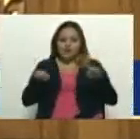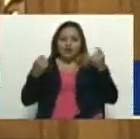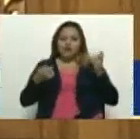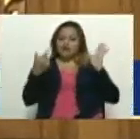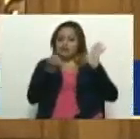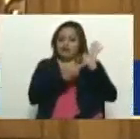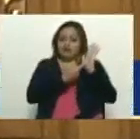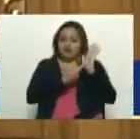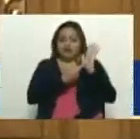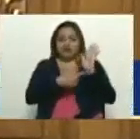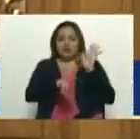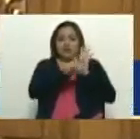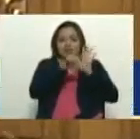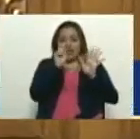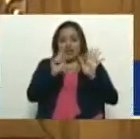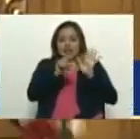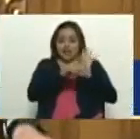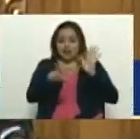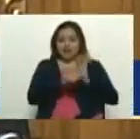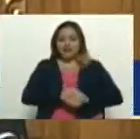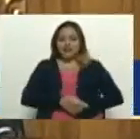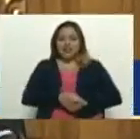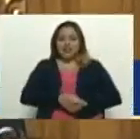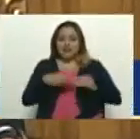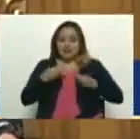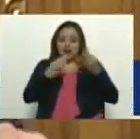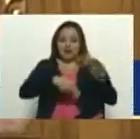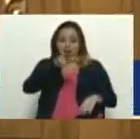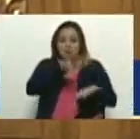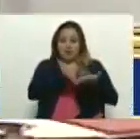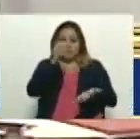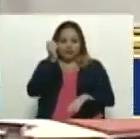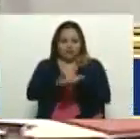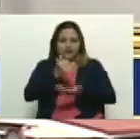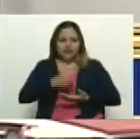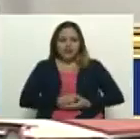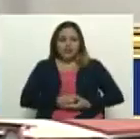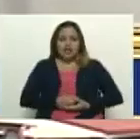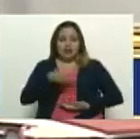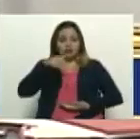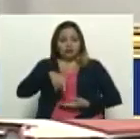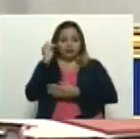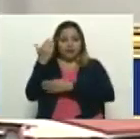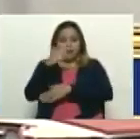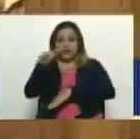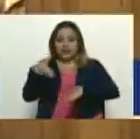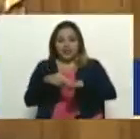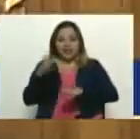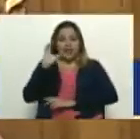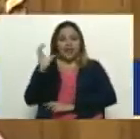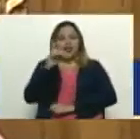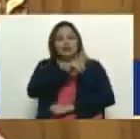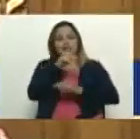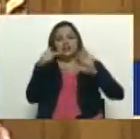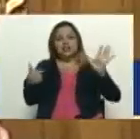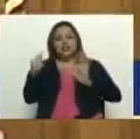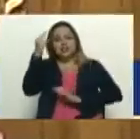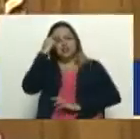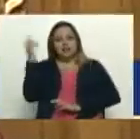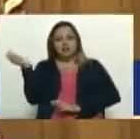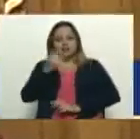sellado en el Palacio Federal Legislativo, sede de la Asamblea Nacional en Caracas, a los 16 días del mes de febrero